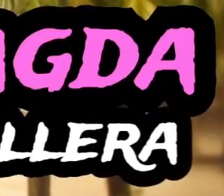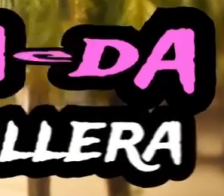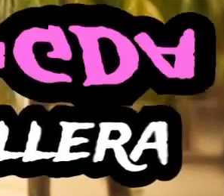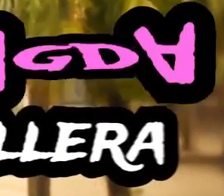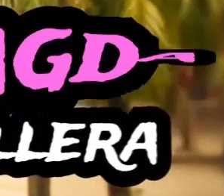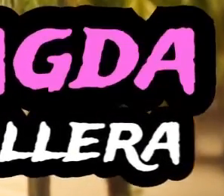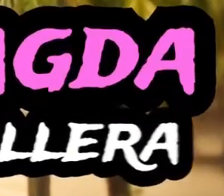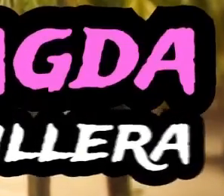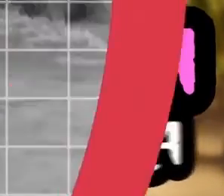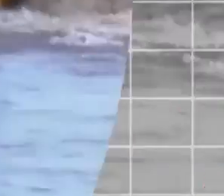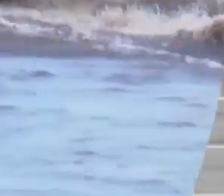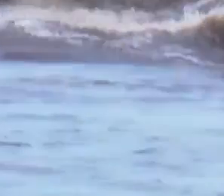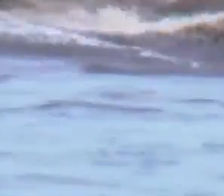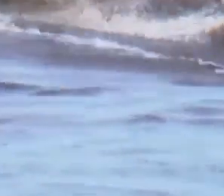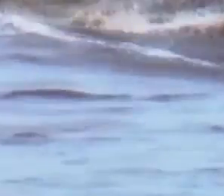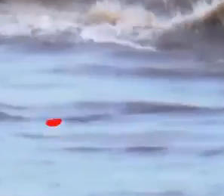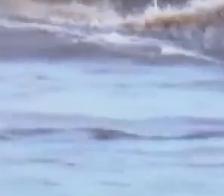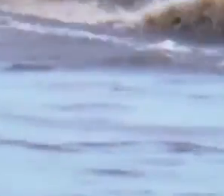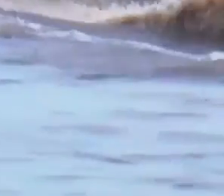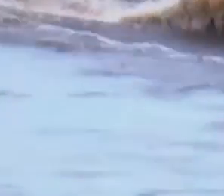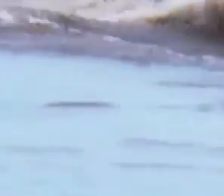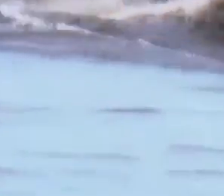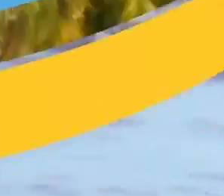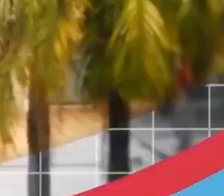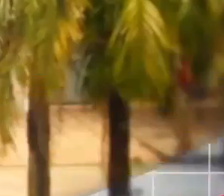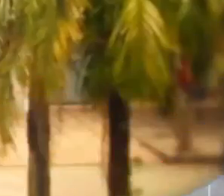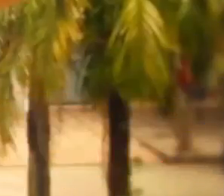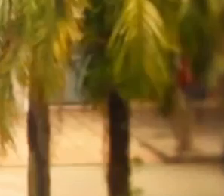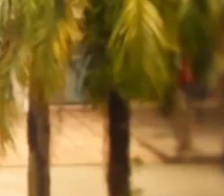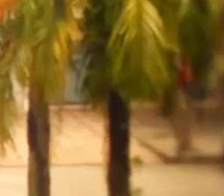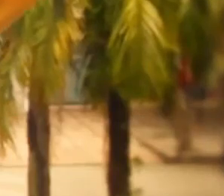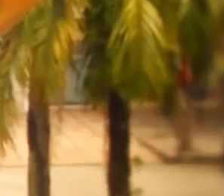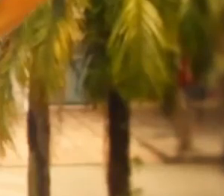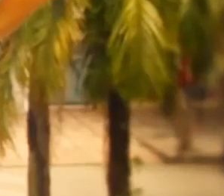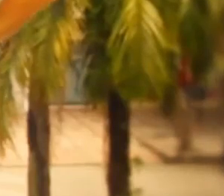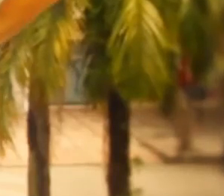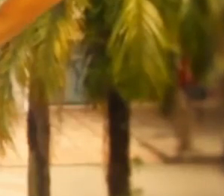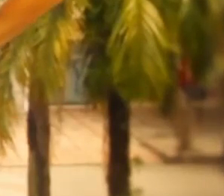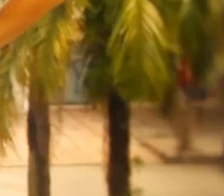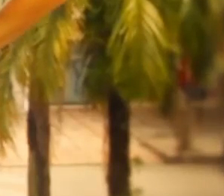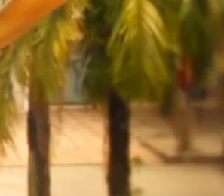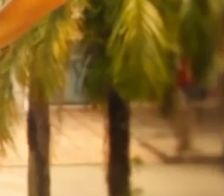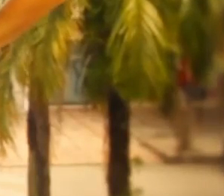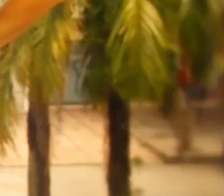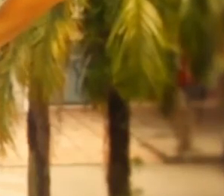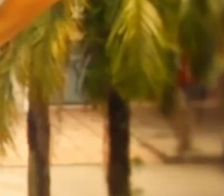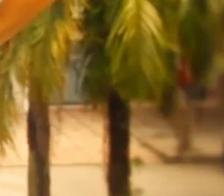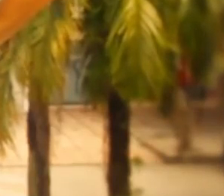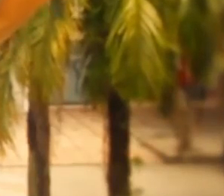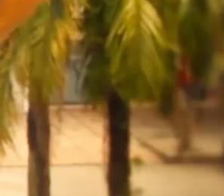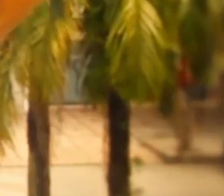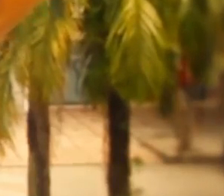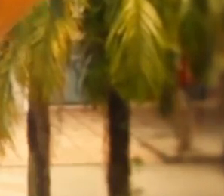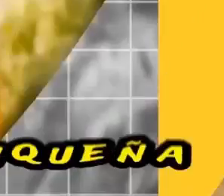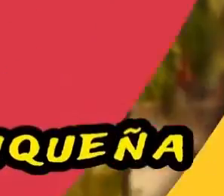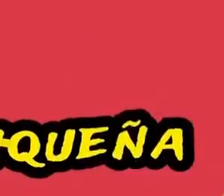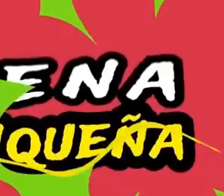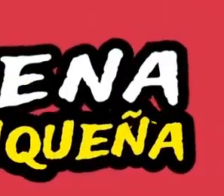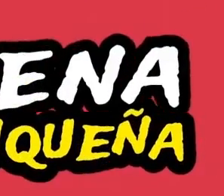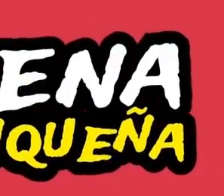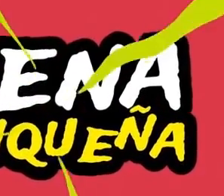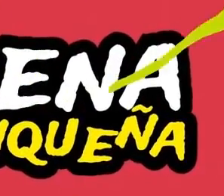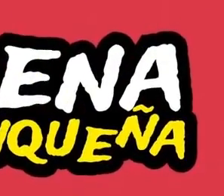suerte espectacular. Me gané el cipote chalupo, ¿viste? Pero ¿sabes qué es lo peor? Que no se maneja por el río, prima. Prima,